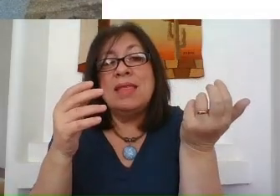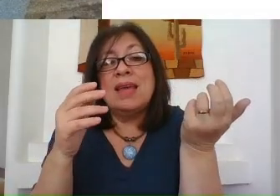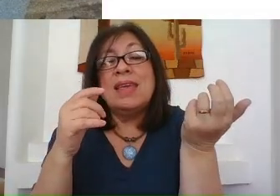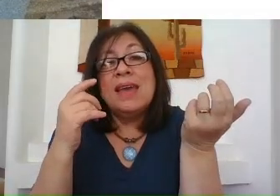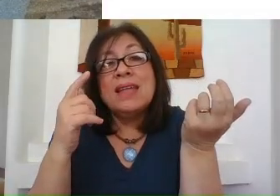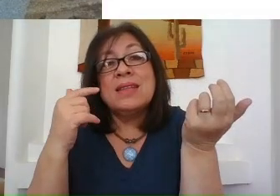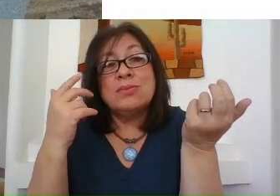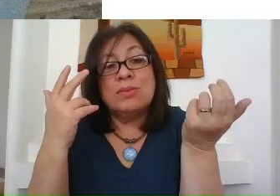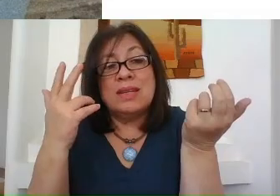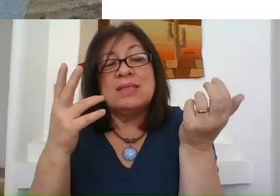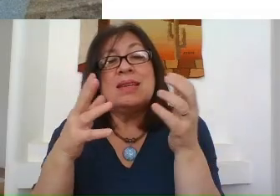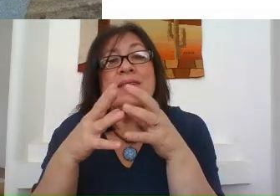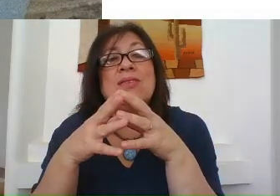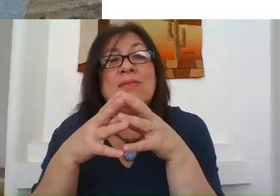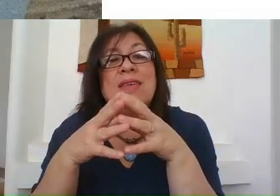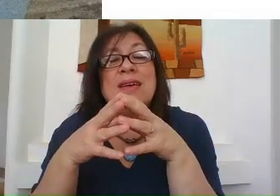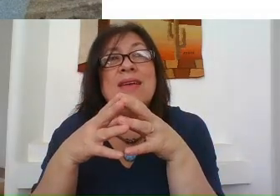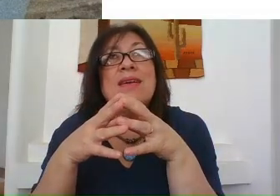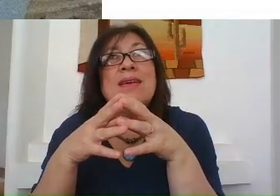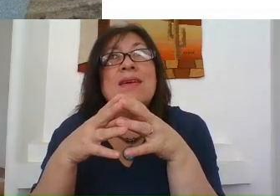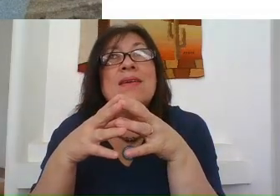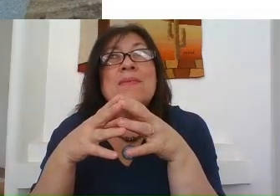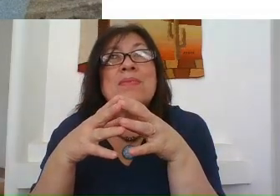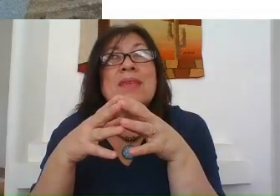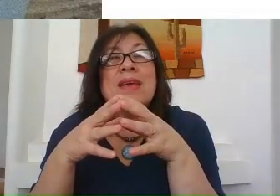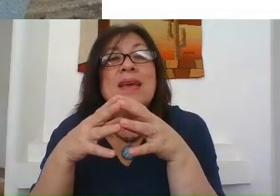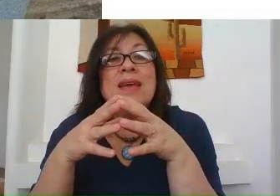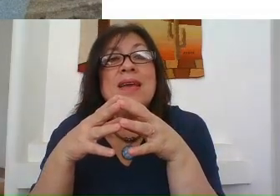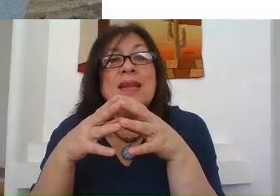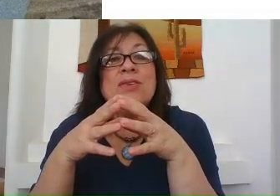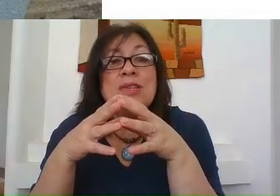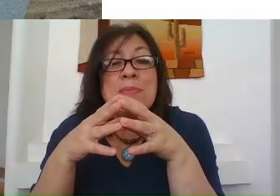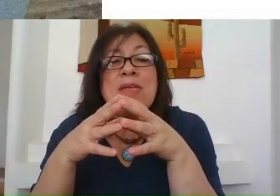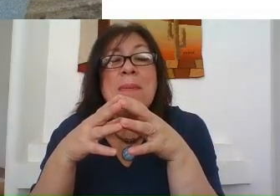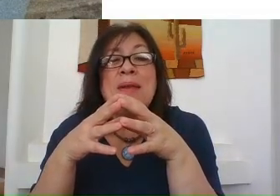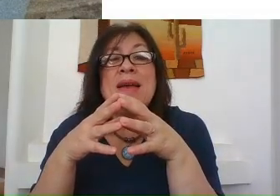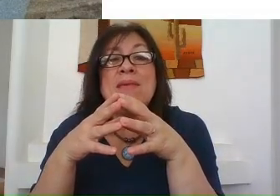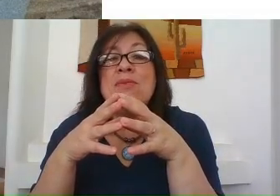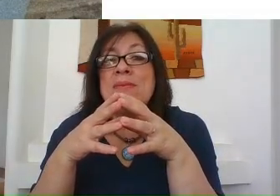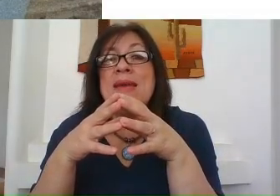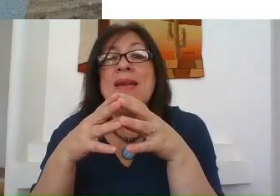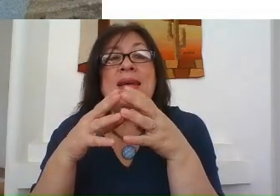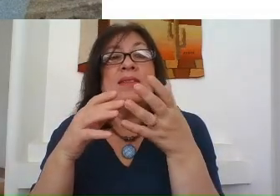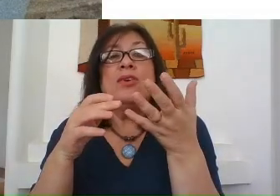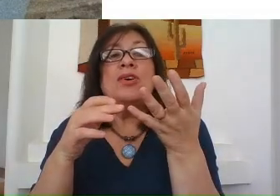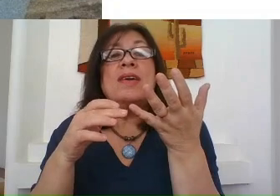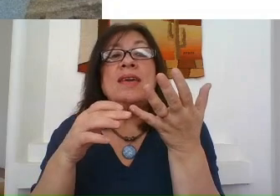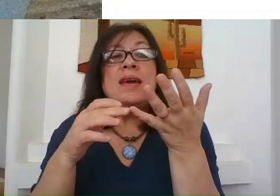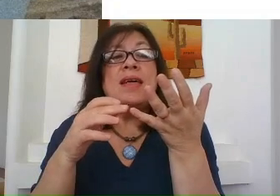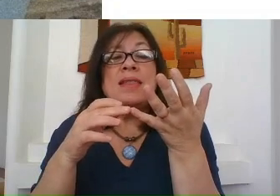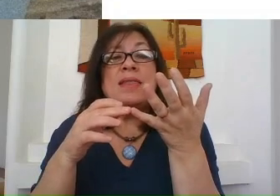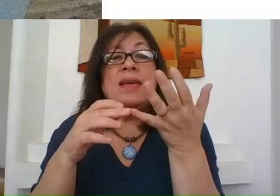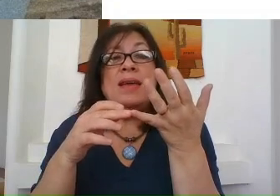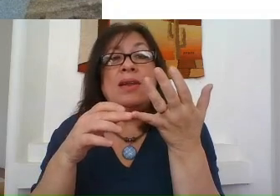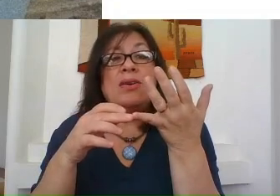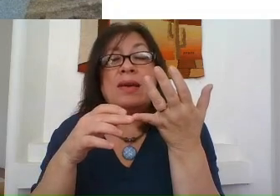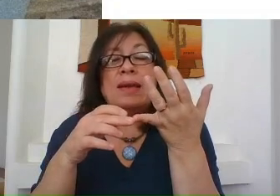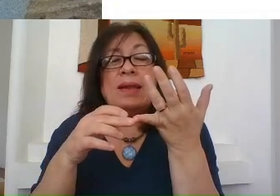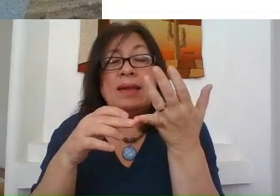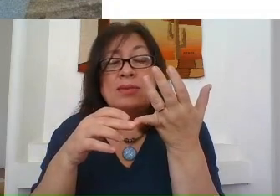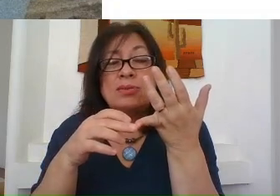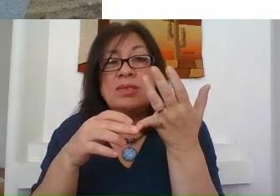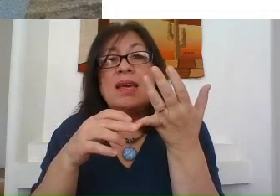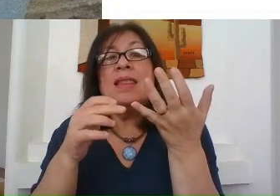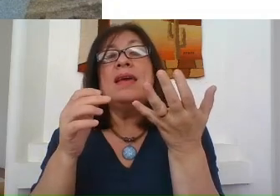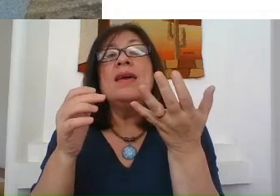año de vida y hasta su tercer año de vida, que no se puede explicar muy bien la etiología de lo